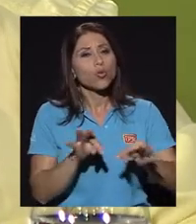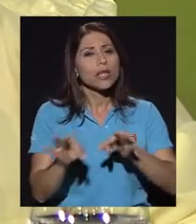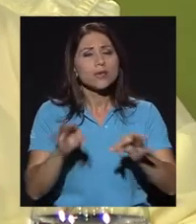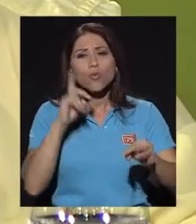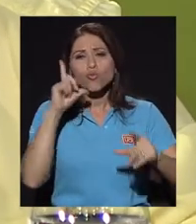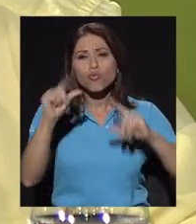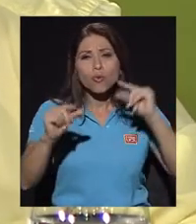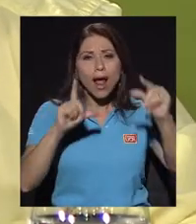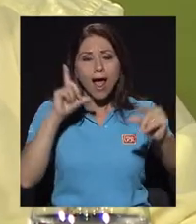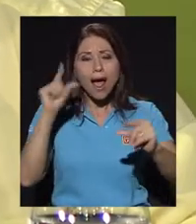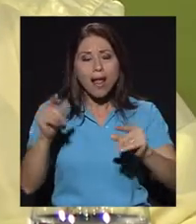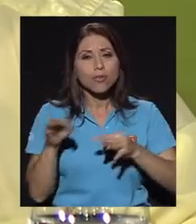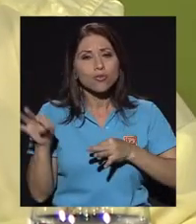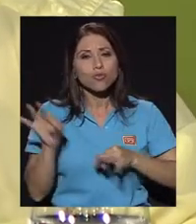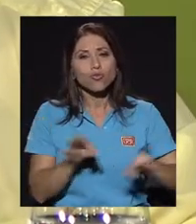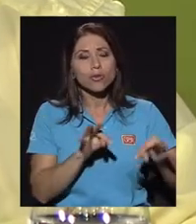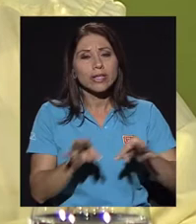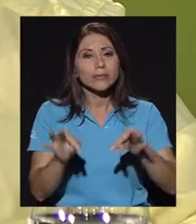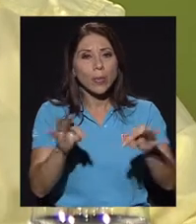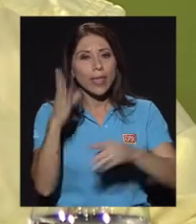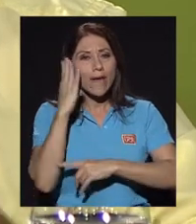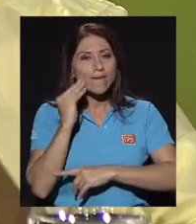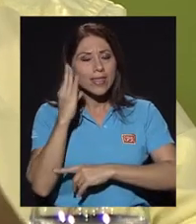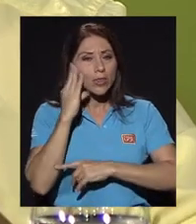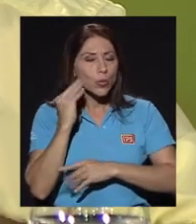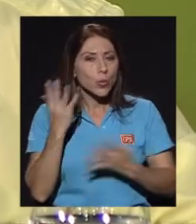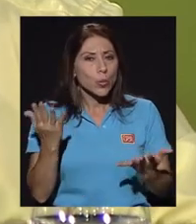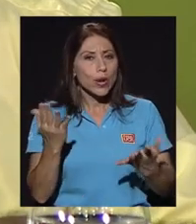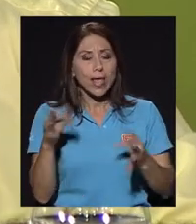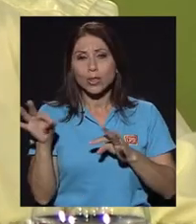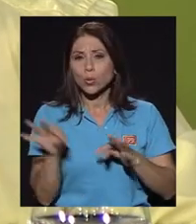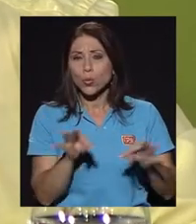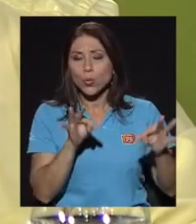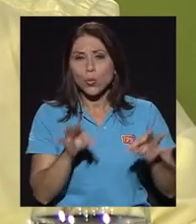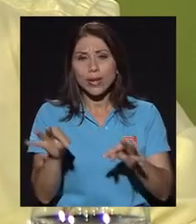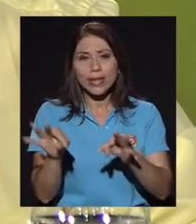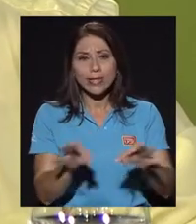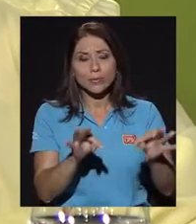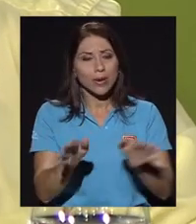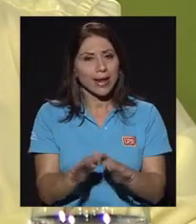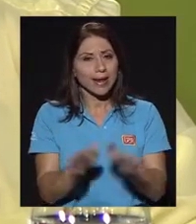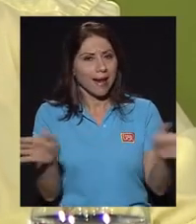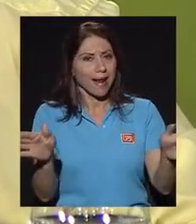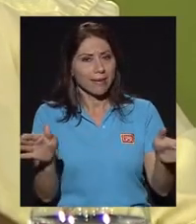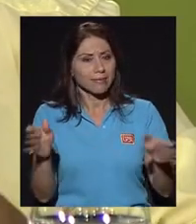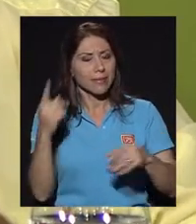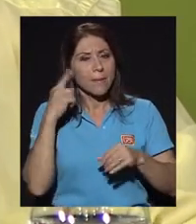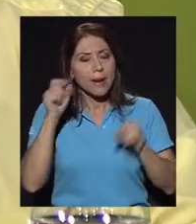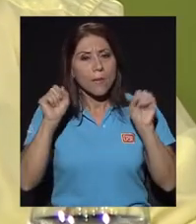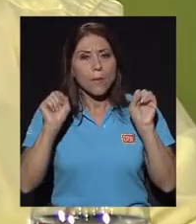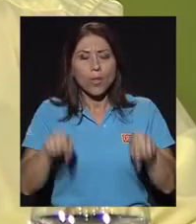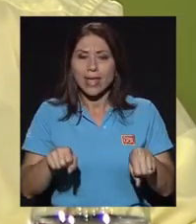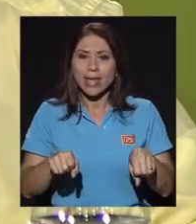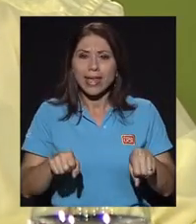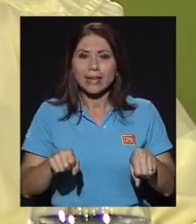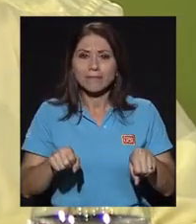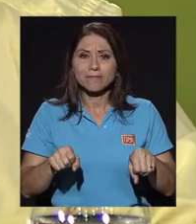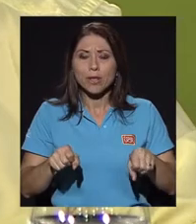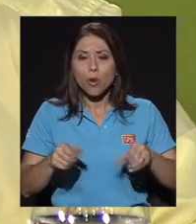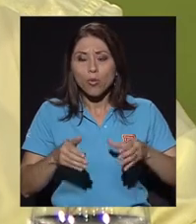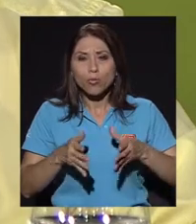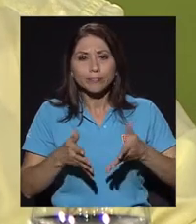de aventura, el turismo en general, para poder ampliar el